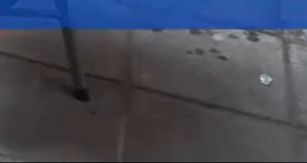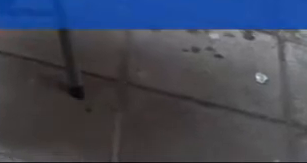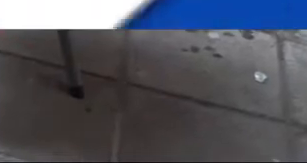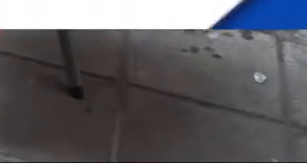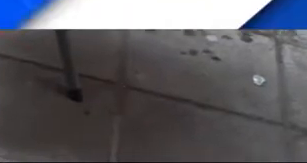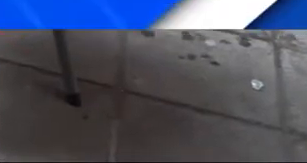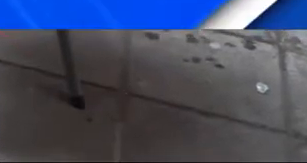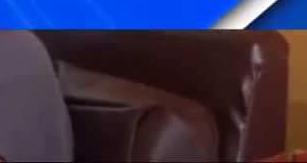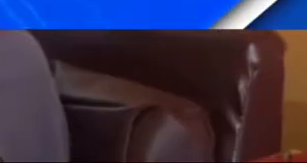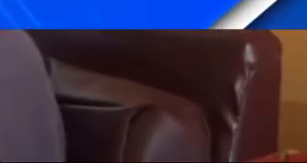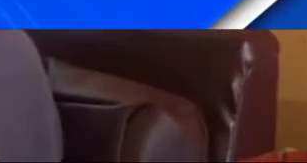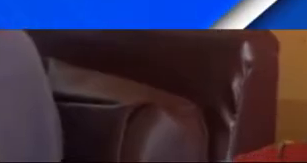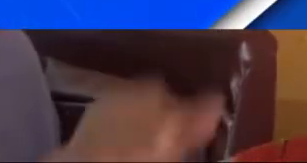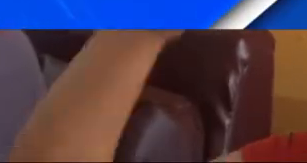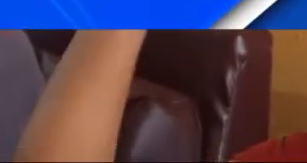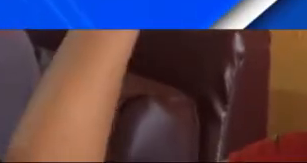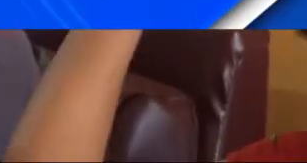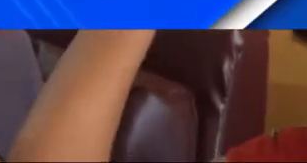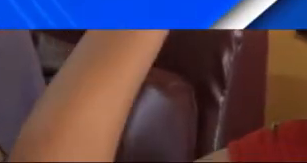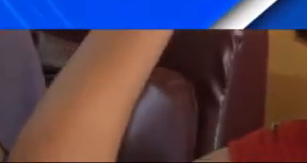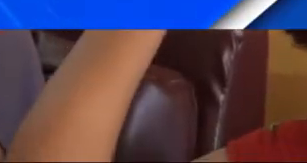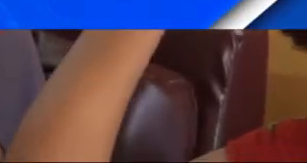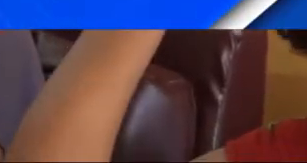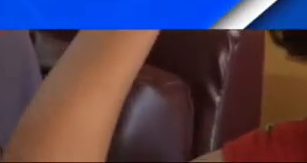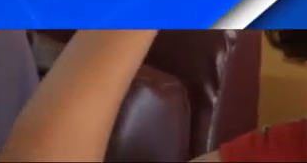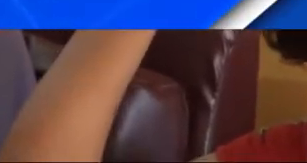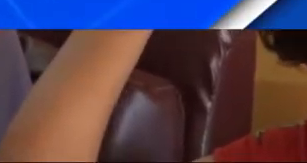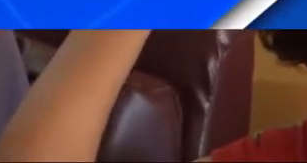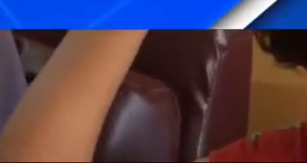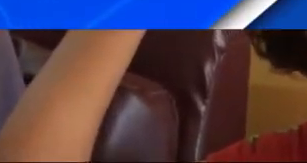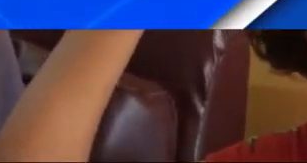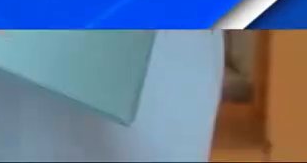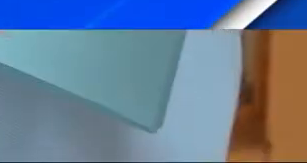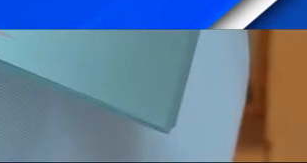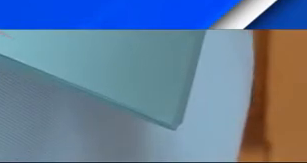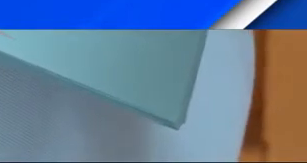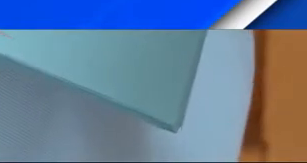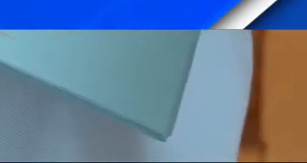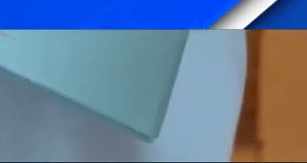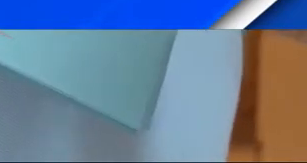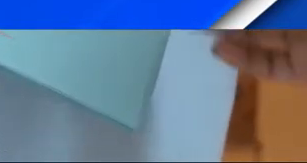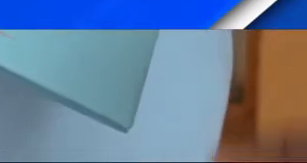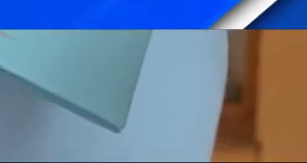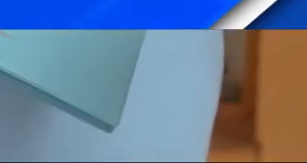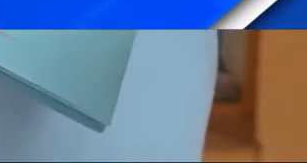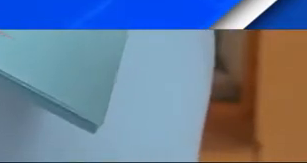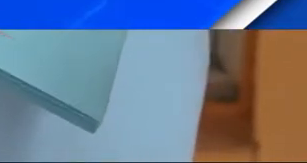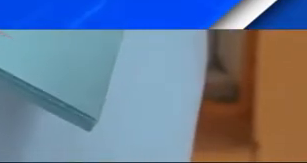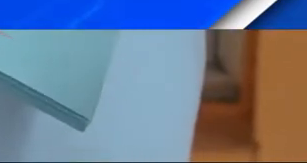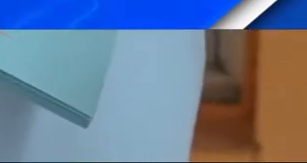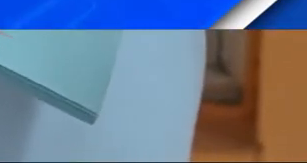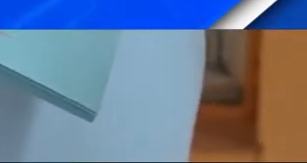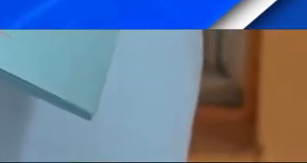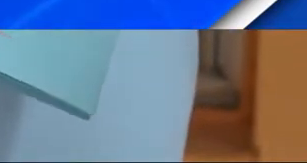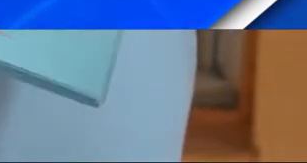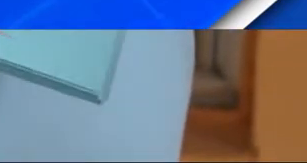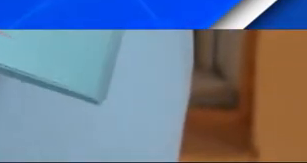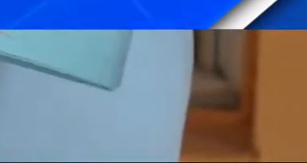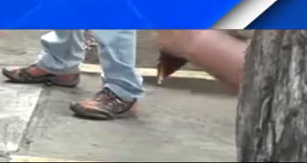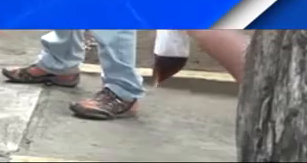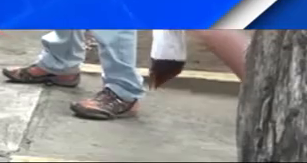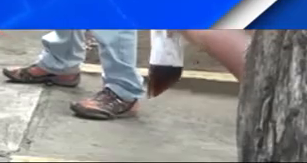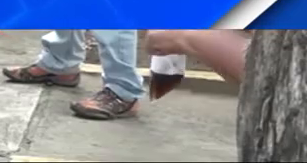La implementación de políticas públicas ha permitido garantizar la igualdad de oportunidades y derechos en las personas